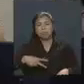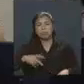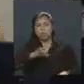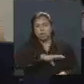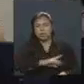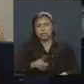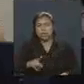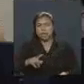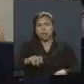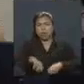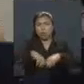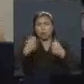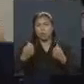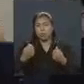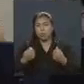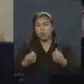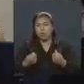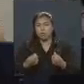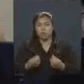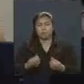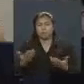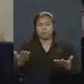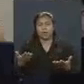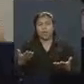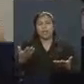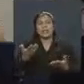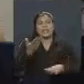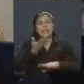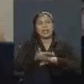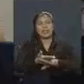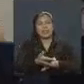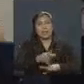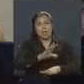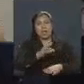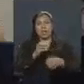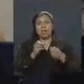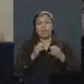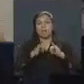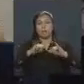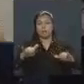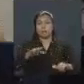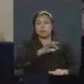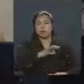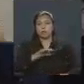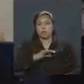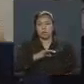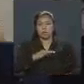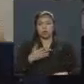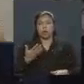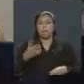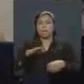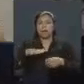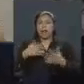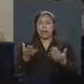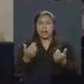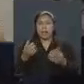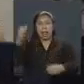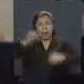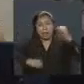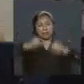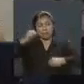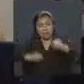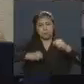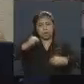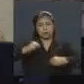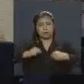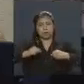Por lo tanto, solicito que se oficie y se ponga en antecedente, señor Ministro, la necesidad de actuar con respecto a la empresa, a objeto